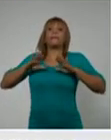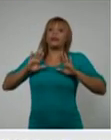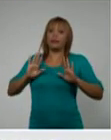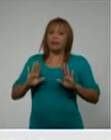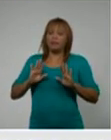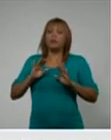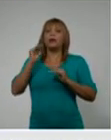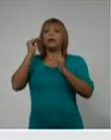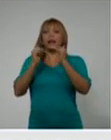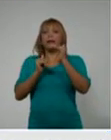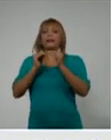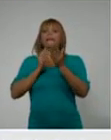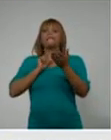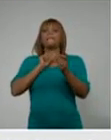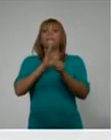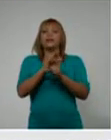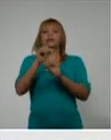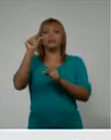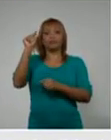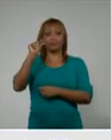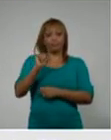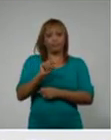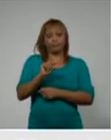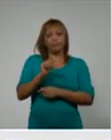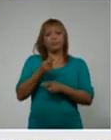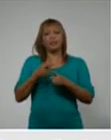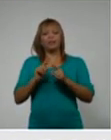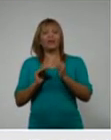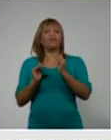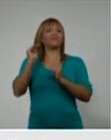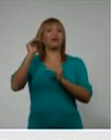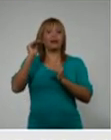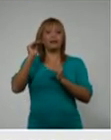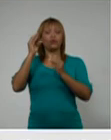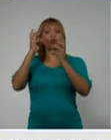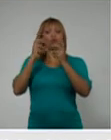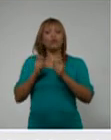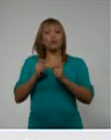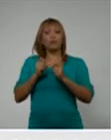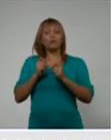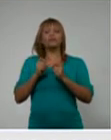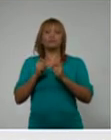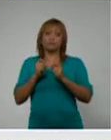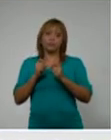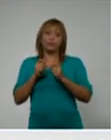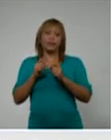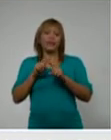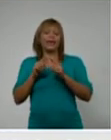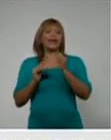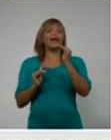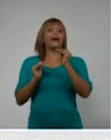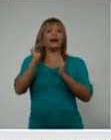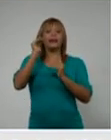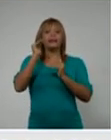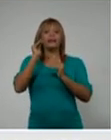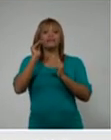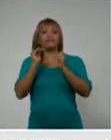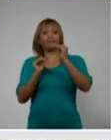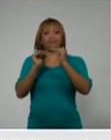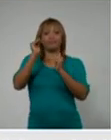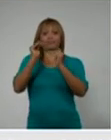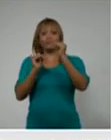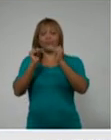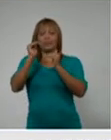empiece a disminuir, aunque todavía es muy alto el número de casos y es muy alta la dispersión de los